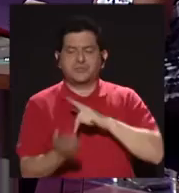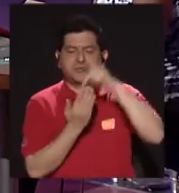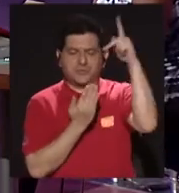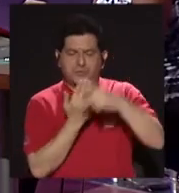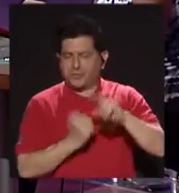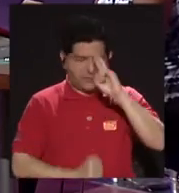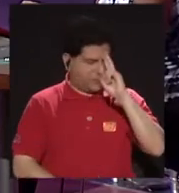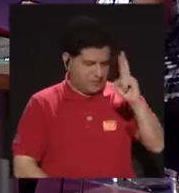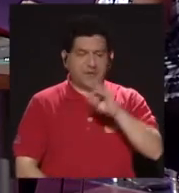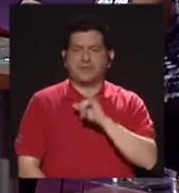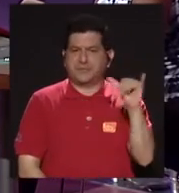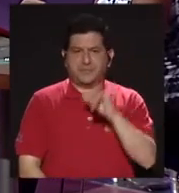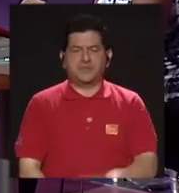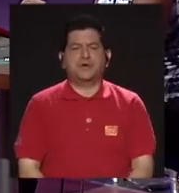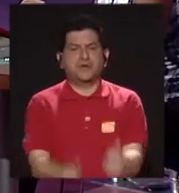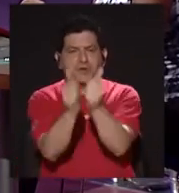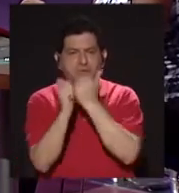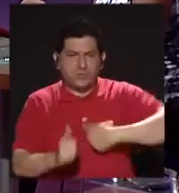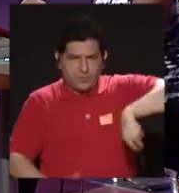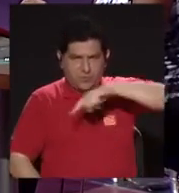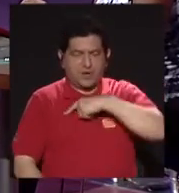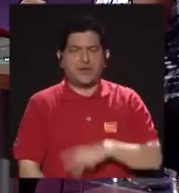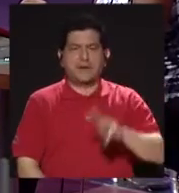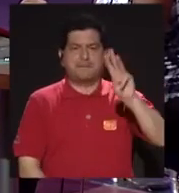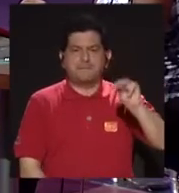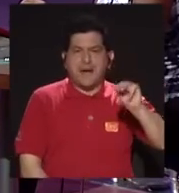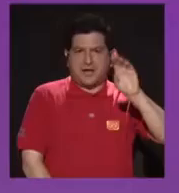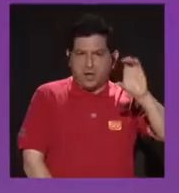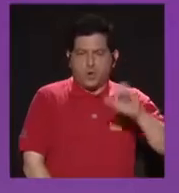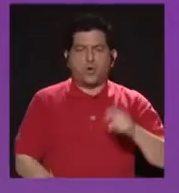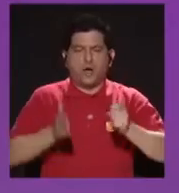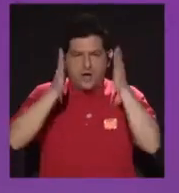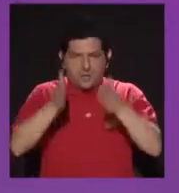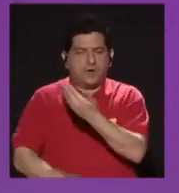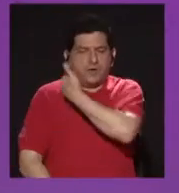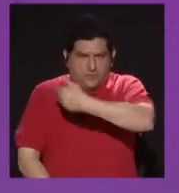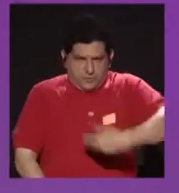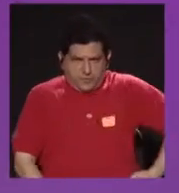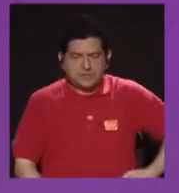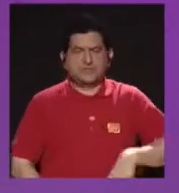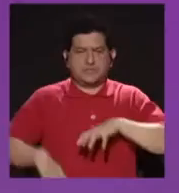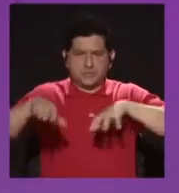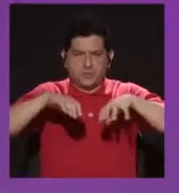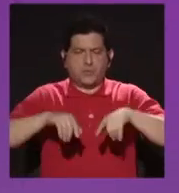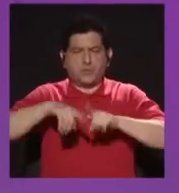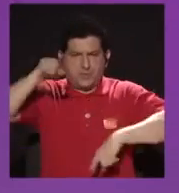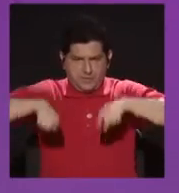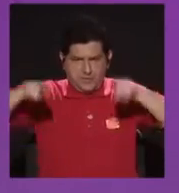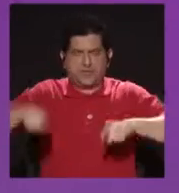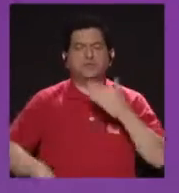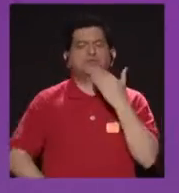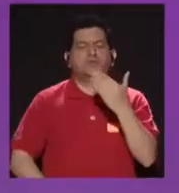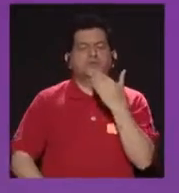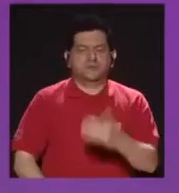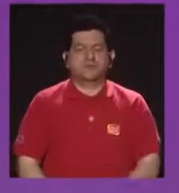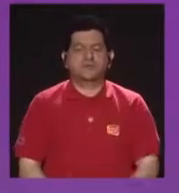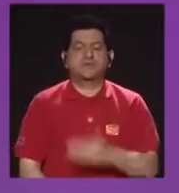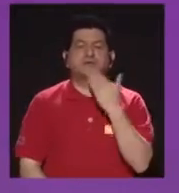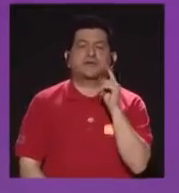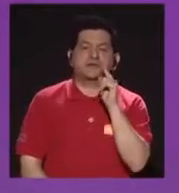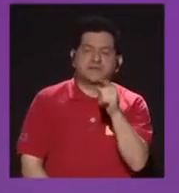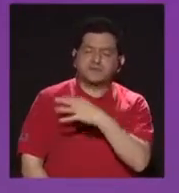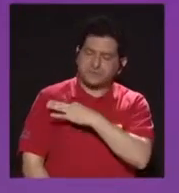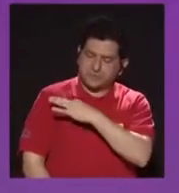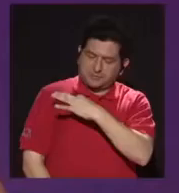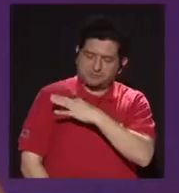de reverencias también está con nosotros marco castillo quien es abogado y presidente del movimiento diversidad muchas gracias marco gracias a vos